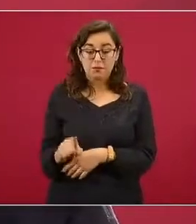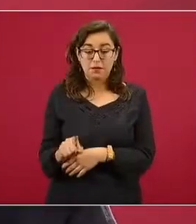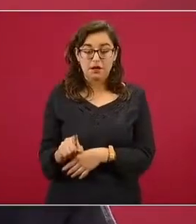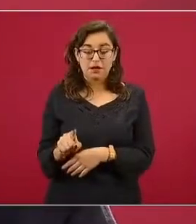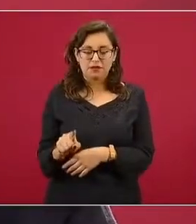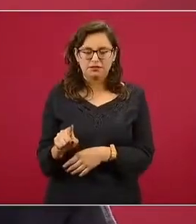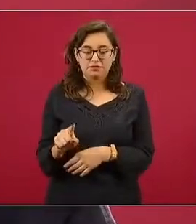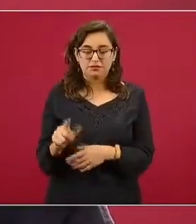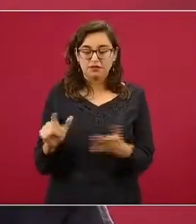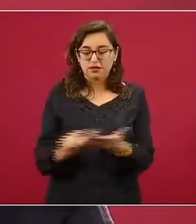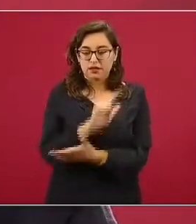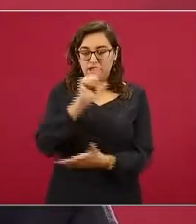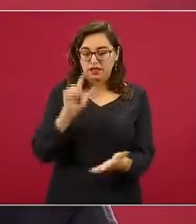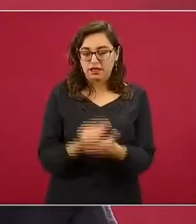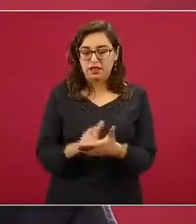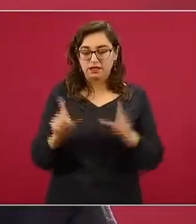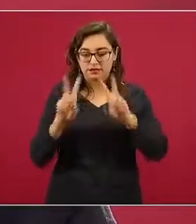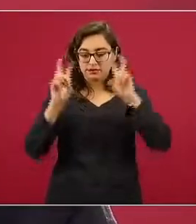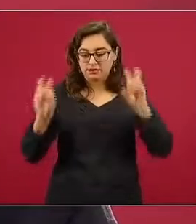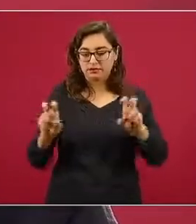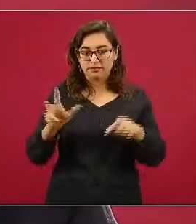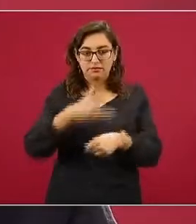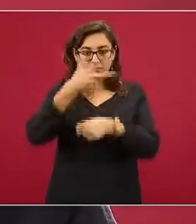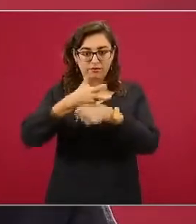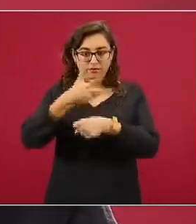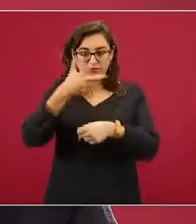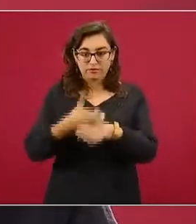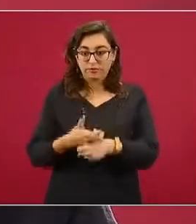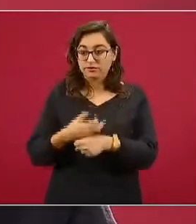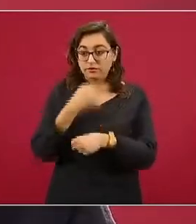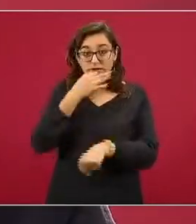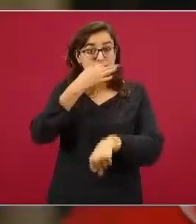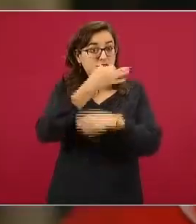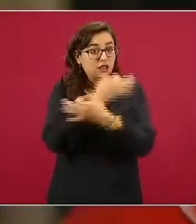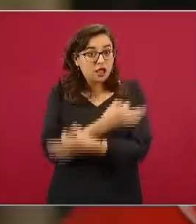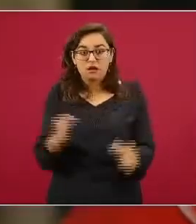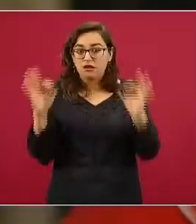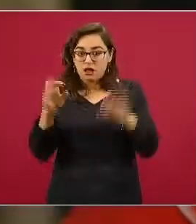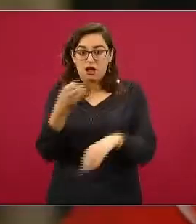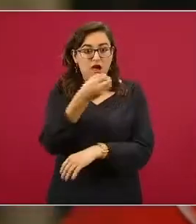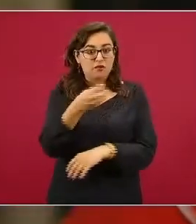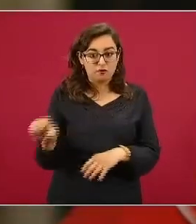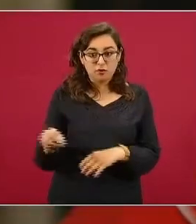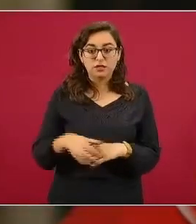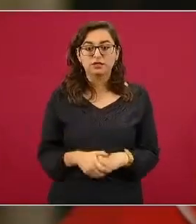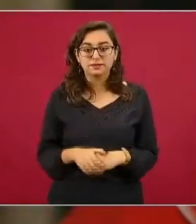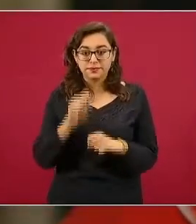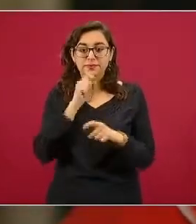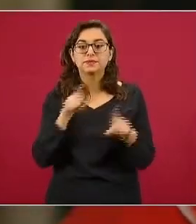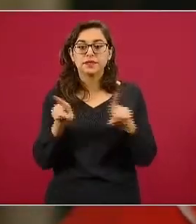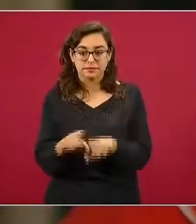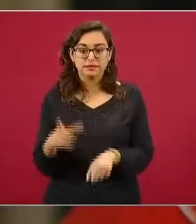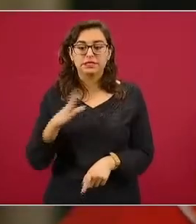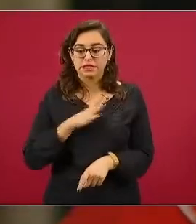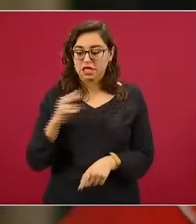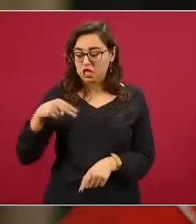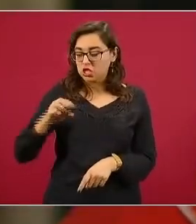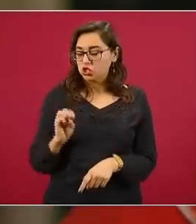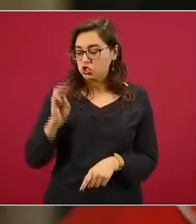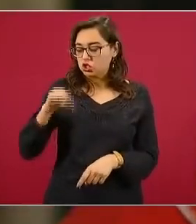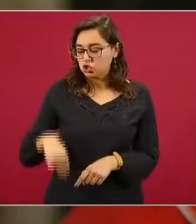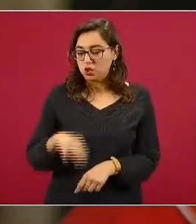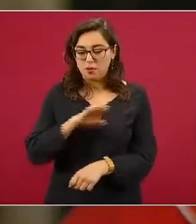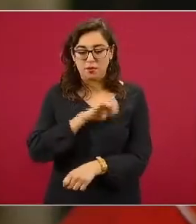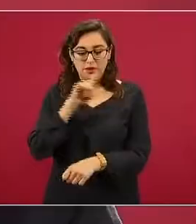título 8º de la Ley General de Salud, de notificación obligatoria. También hay una norma oficial mexicana específica, la